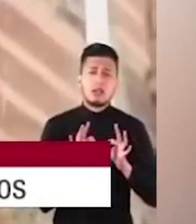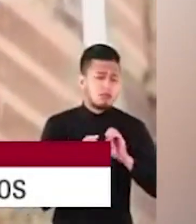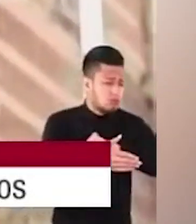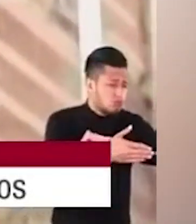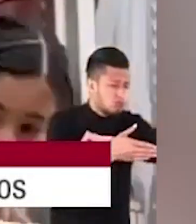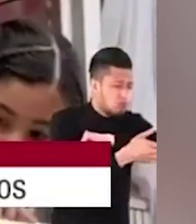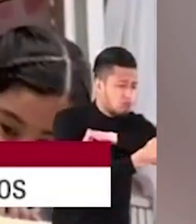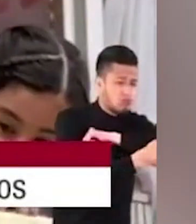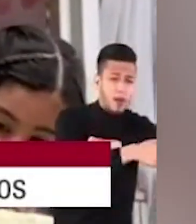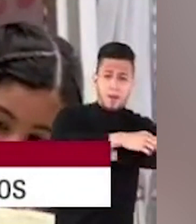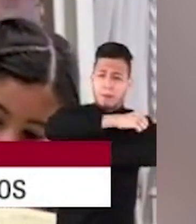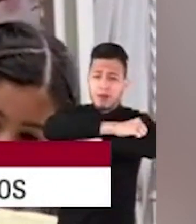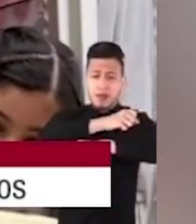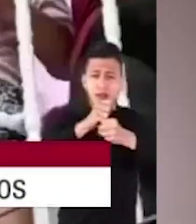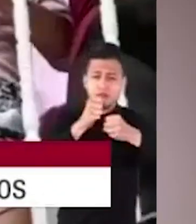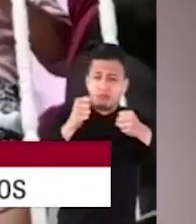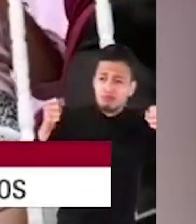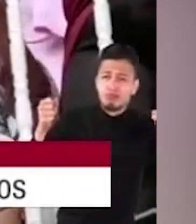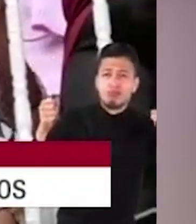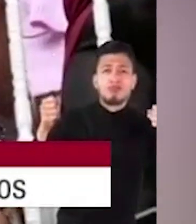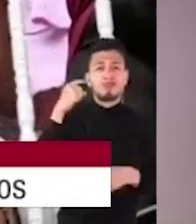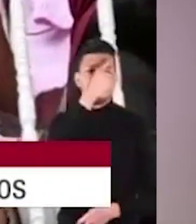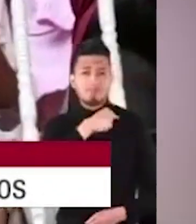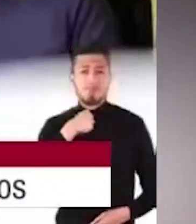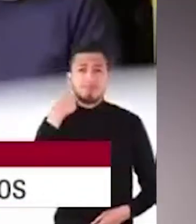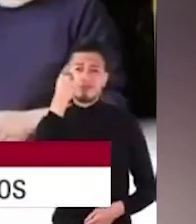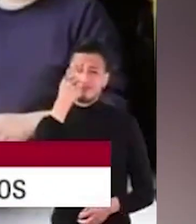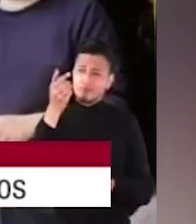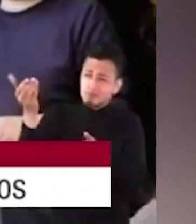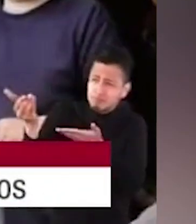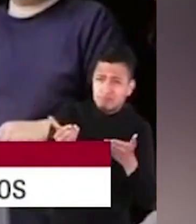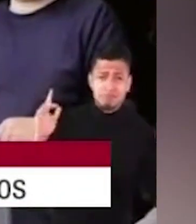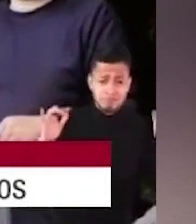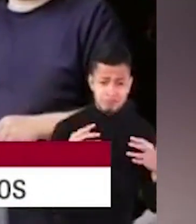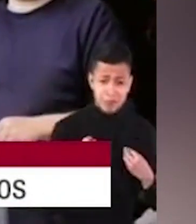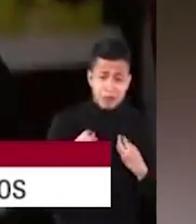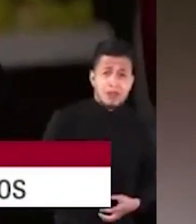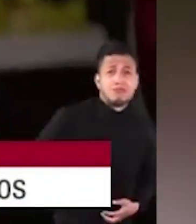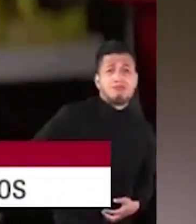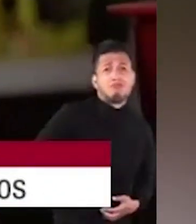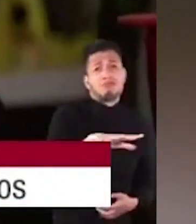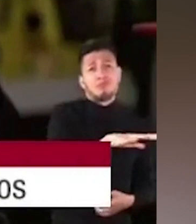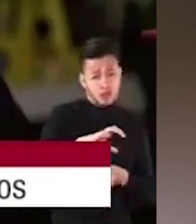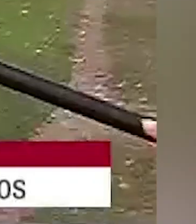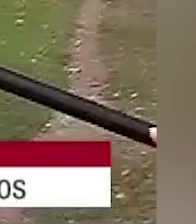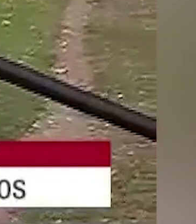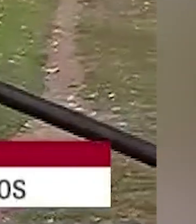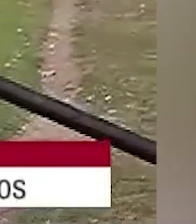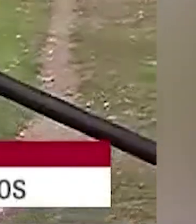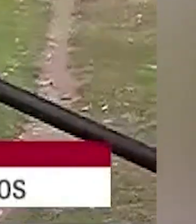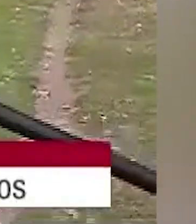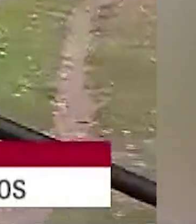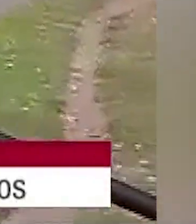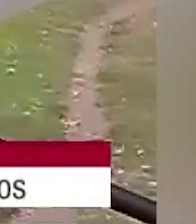Feliz cumpleaños número 482, Bogotá. Mi nombre es Olmedo Córdoba. ¿Qué le